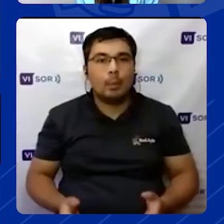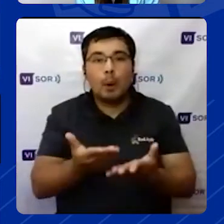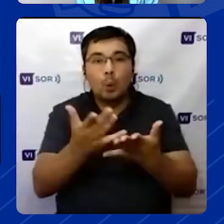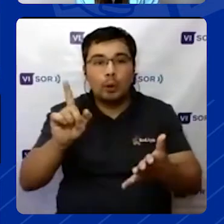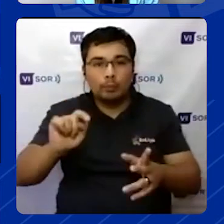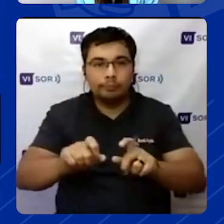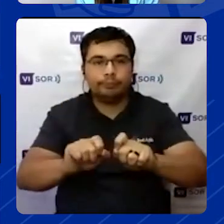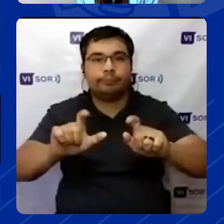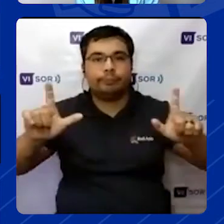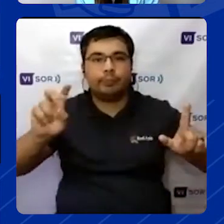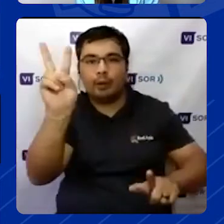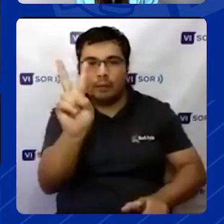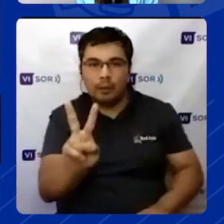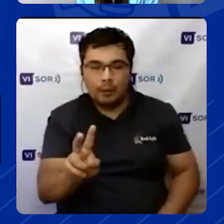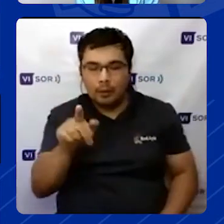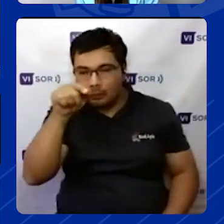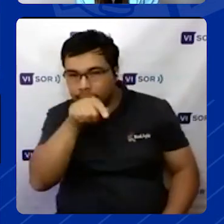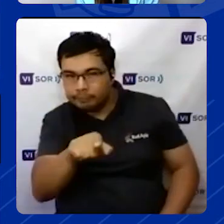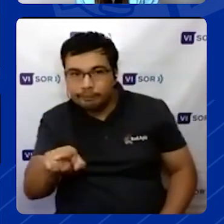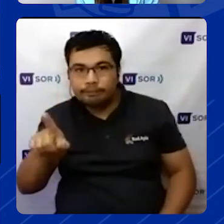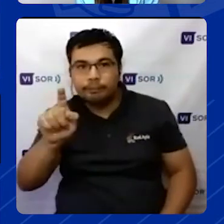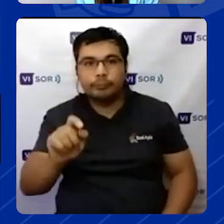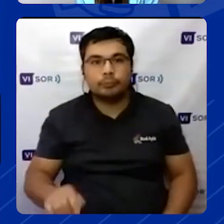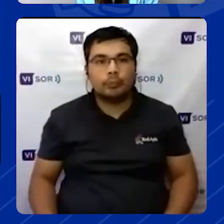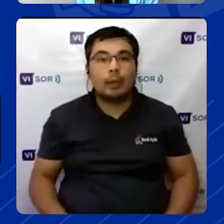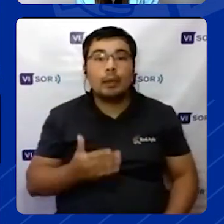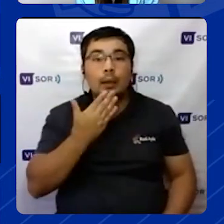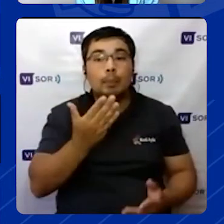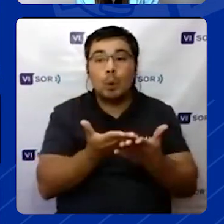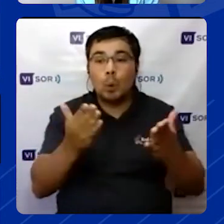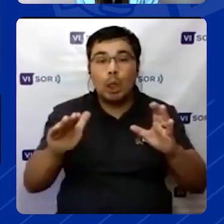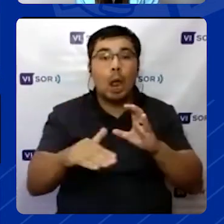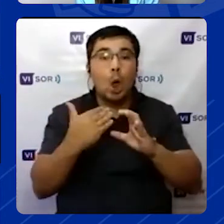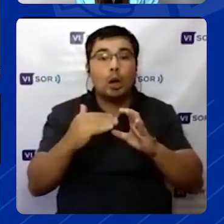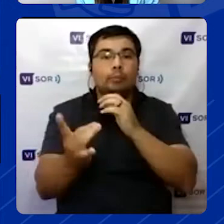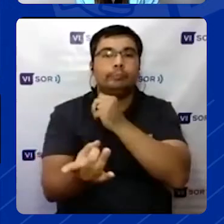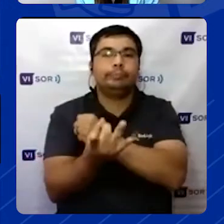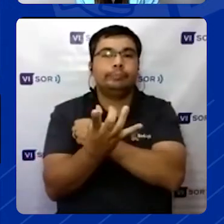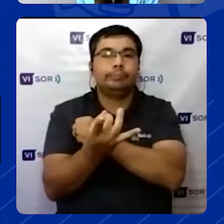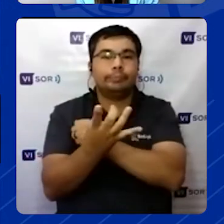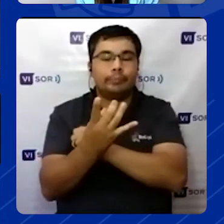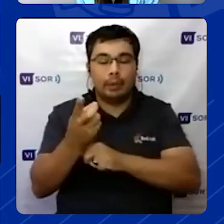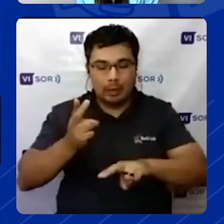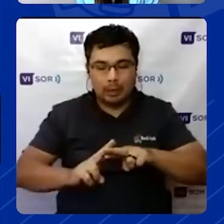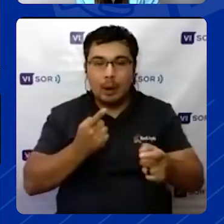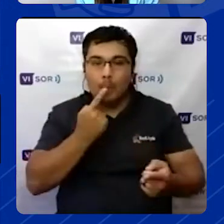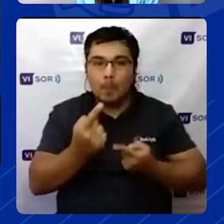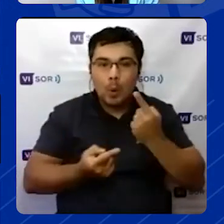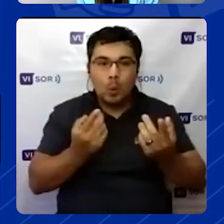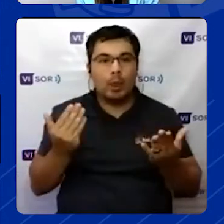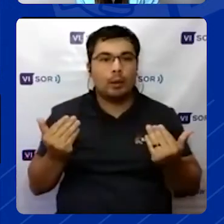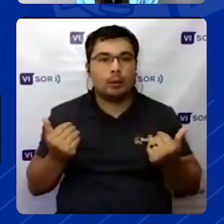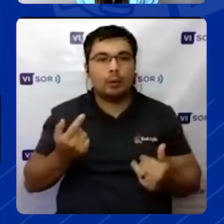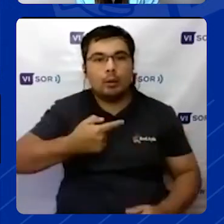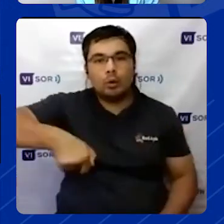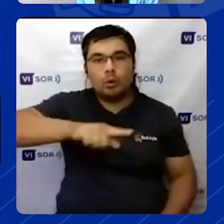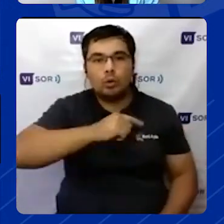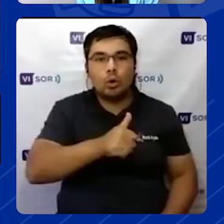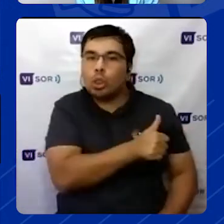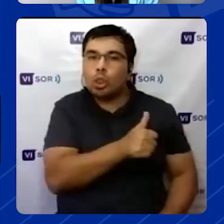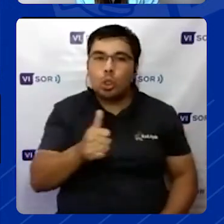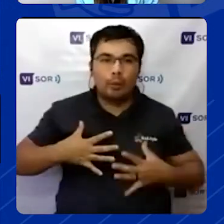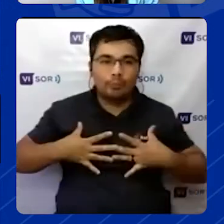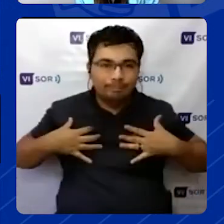quede fijo y puedan meterse y también mandarnos correos y hacernos las preguntas necesarias. Estamos con toda la disposición para poder responder